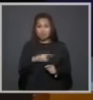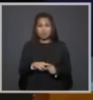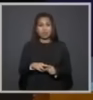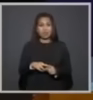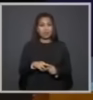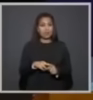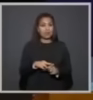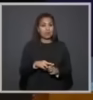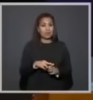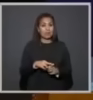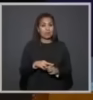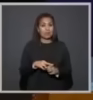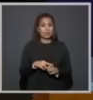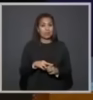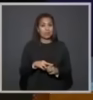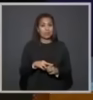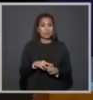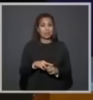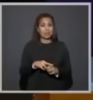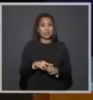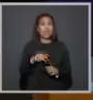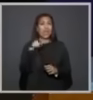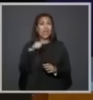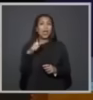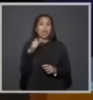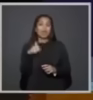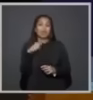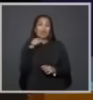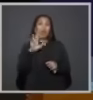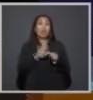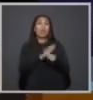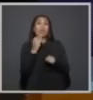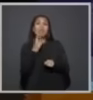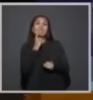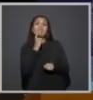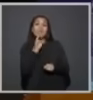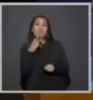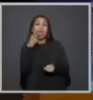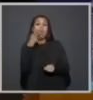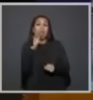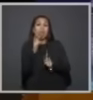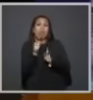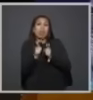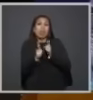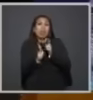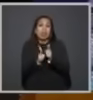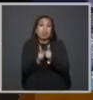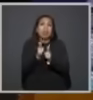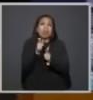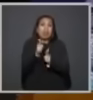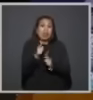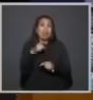ni siquiera habla de corrido, contesto, acabar con la corrupción.